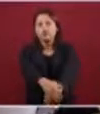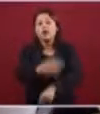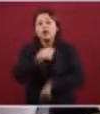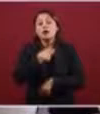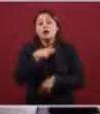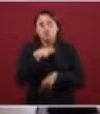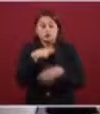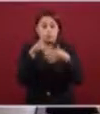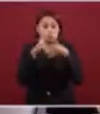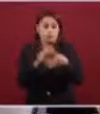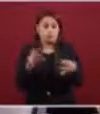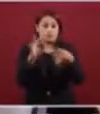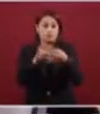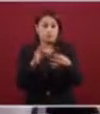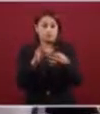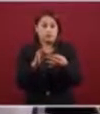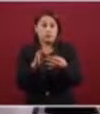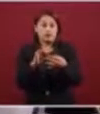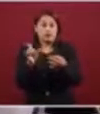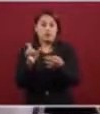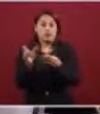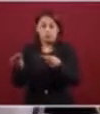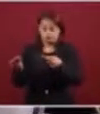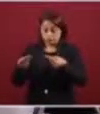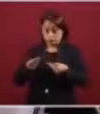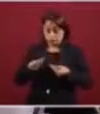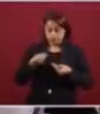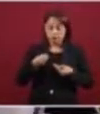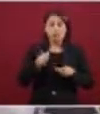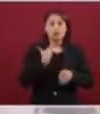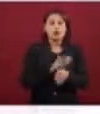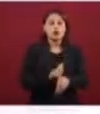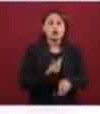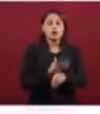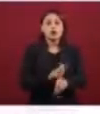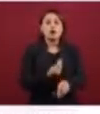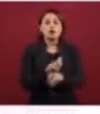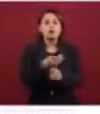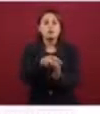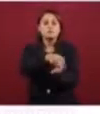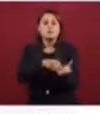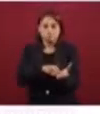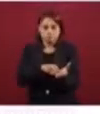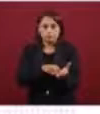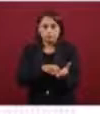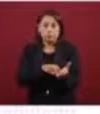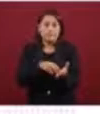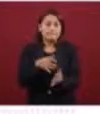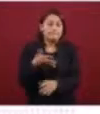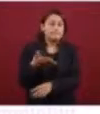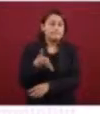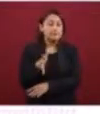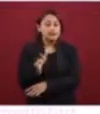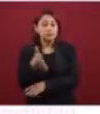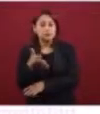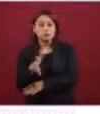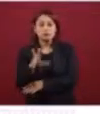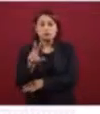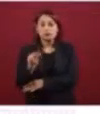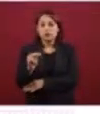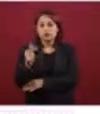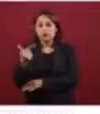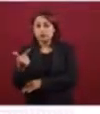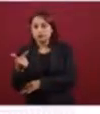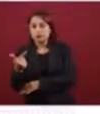en este reajuste fueron aproximadamente 87 y 101